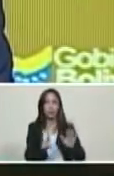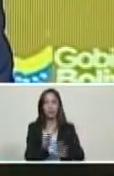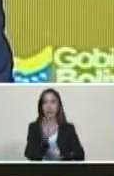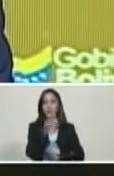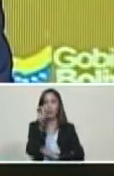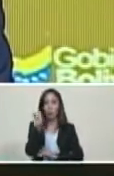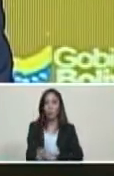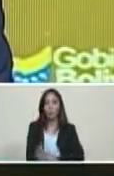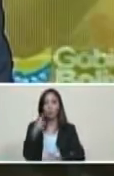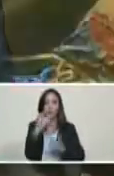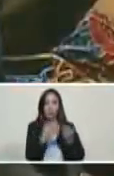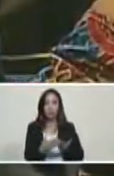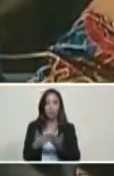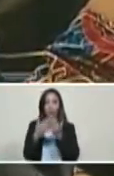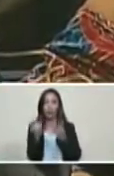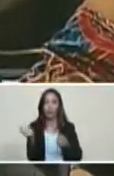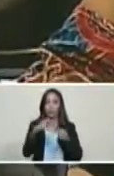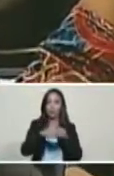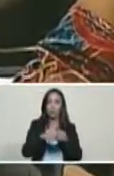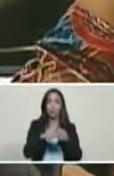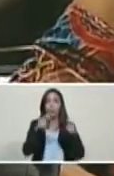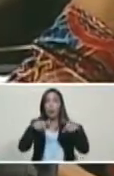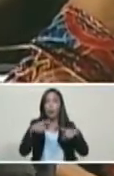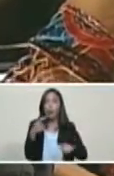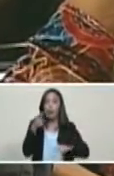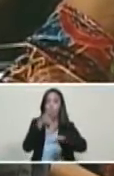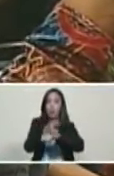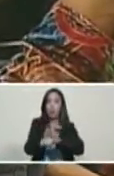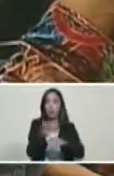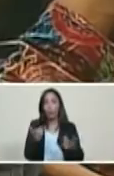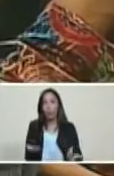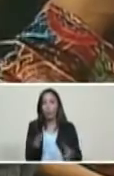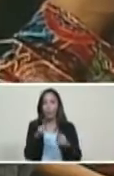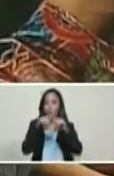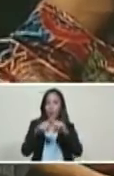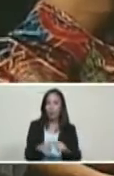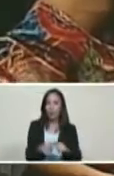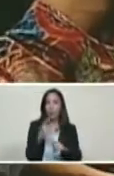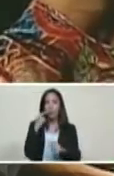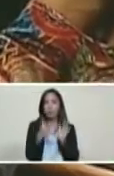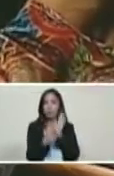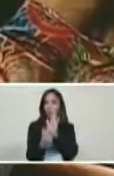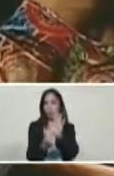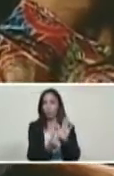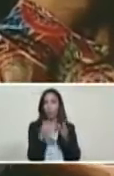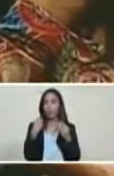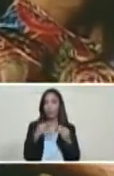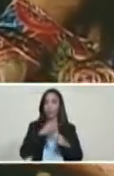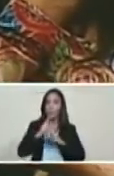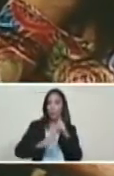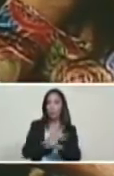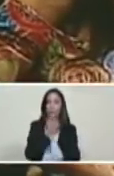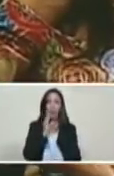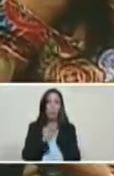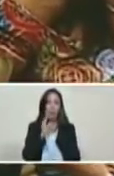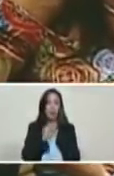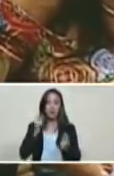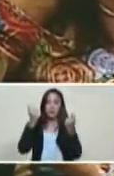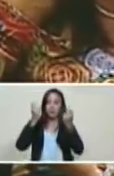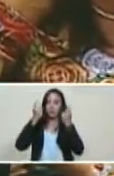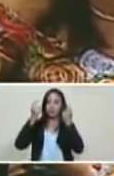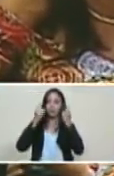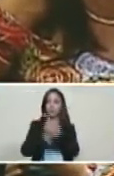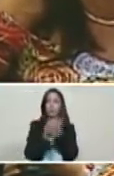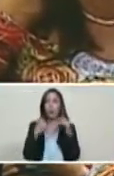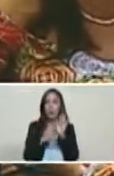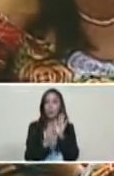46.265 participantes. Los egresados del día de hoy son el producto de este proceso de experiencia formativa en